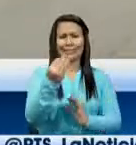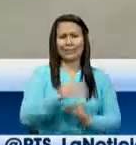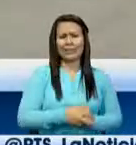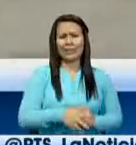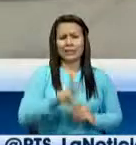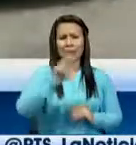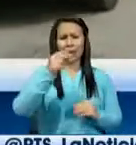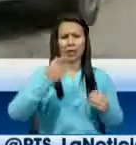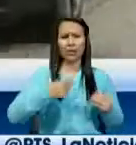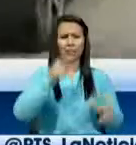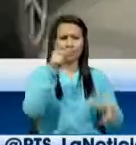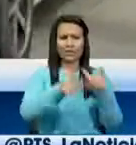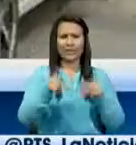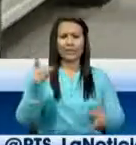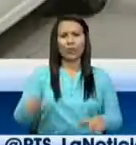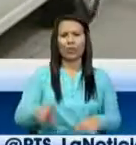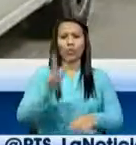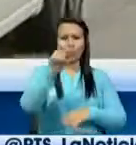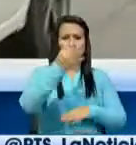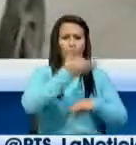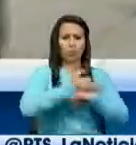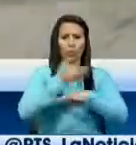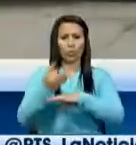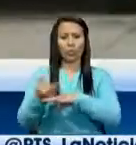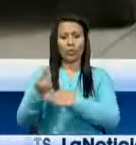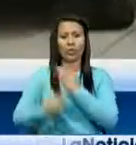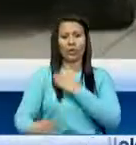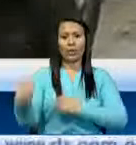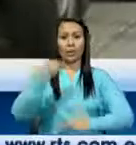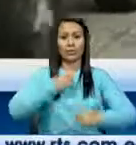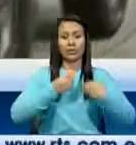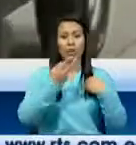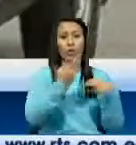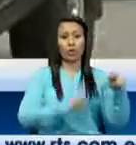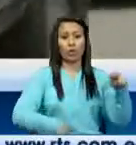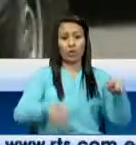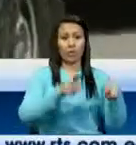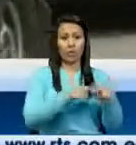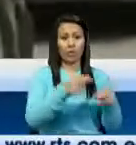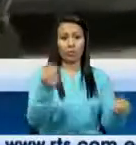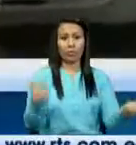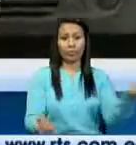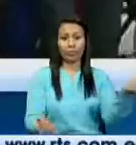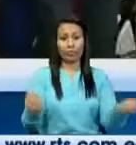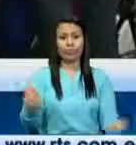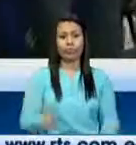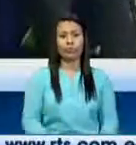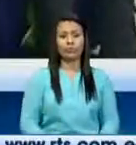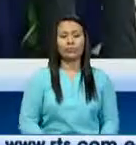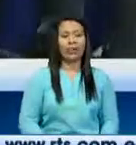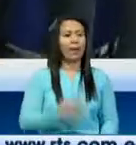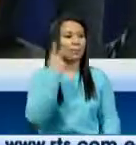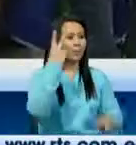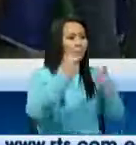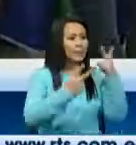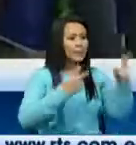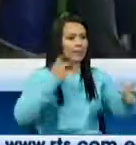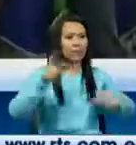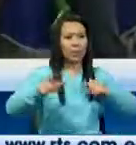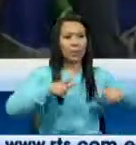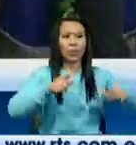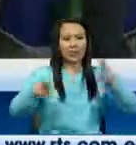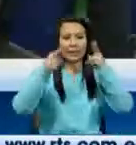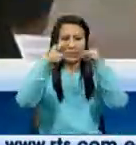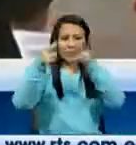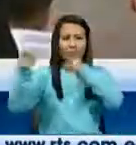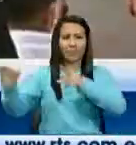30 uniformados en dos turnos que garantizaron el normal tránsito de automotores y visitantes de uno de los